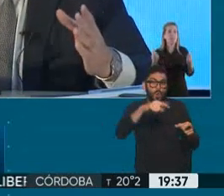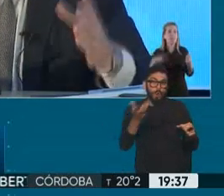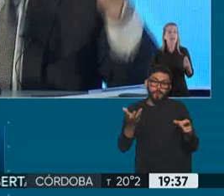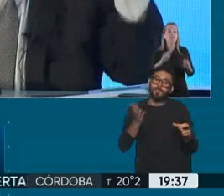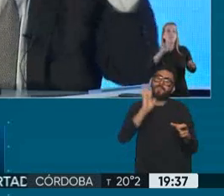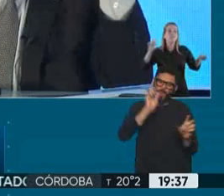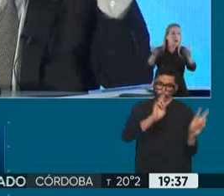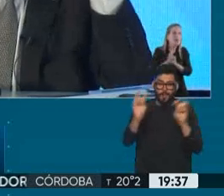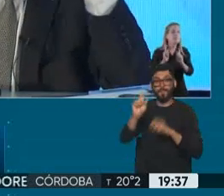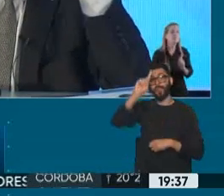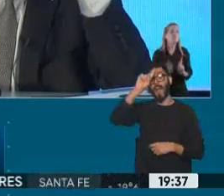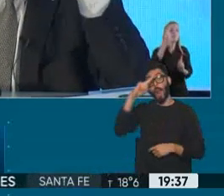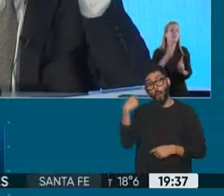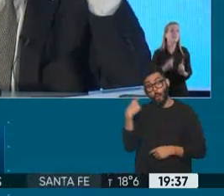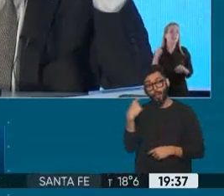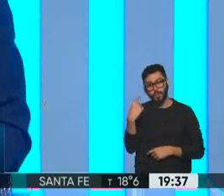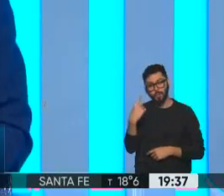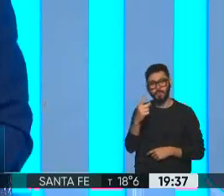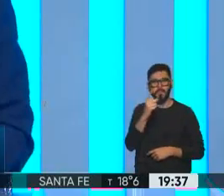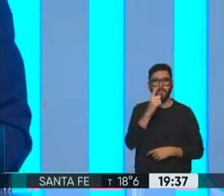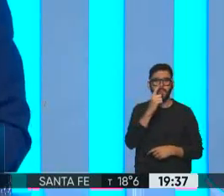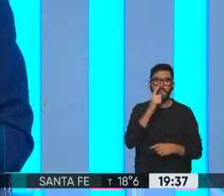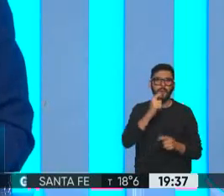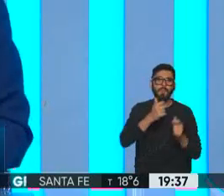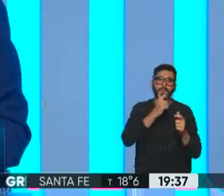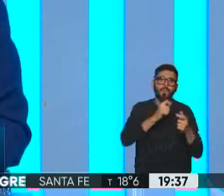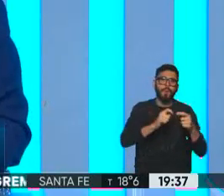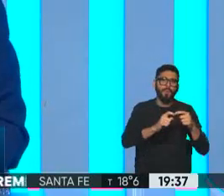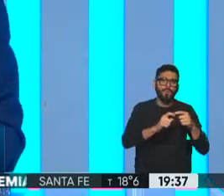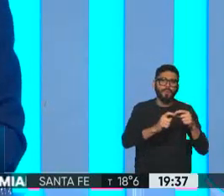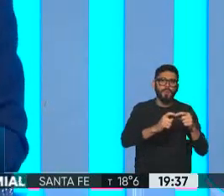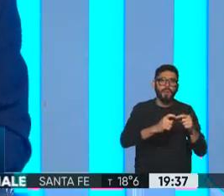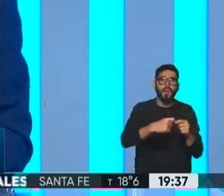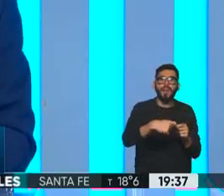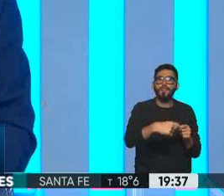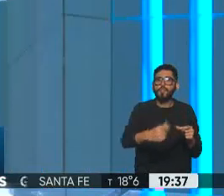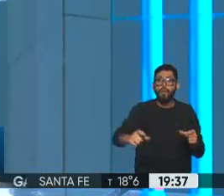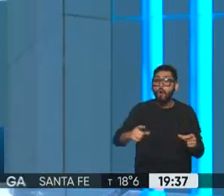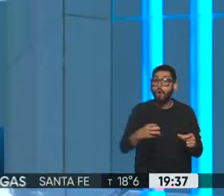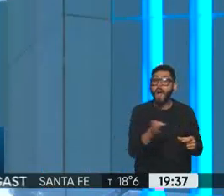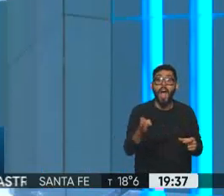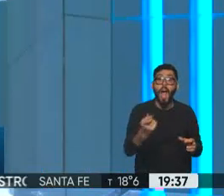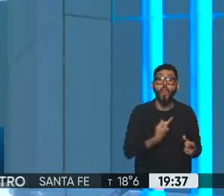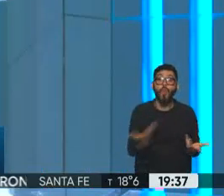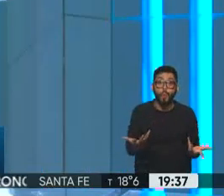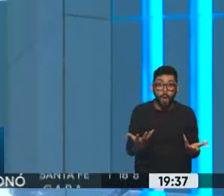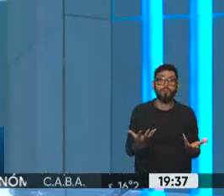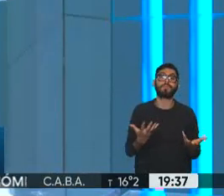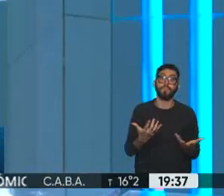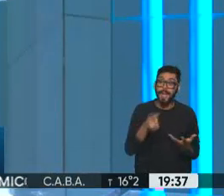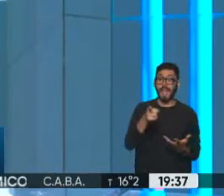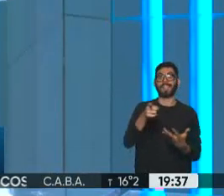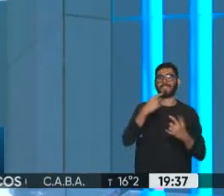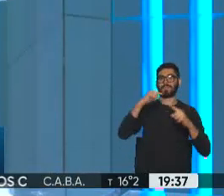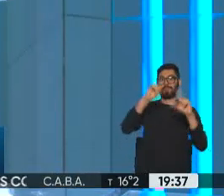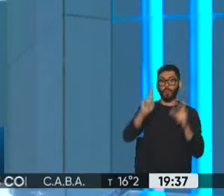dice el presidente Alberto Fernández. Para ser un sinónimo de río que atraviesa y a dónde va. Sí, bueno, ¿a dónde va este río? Me parece que es la gran